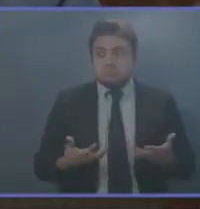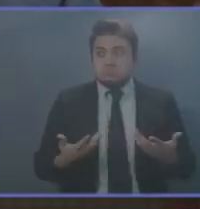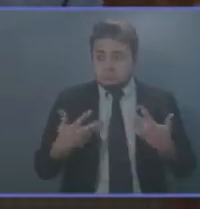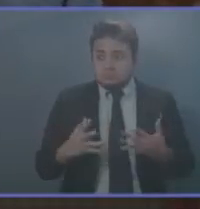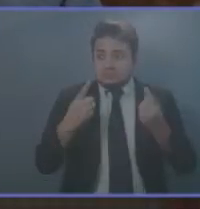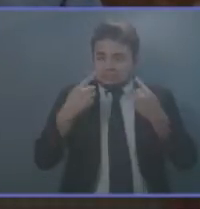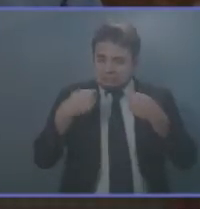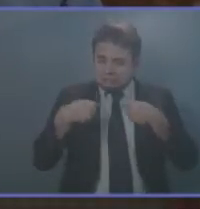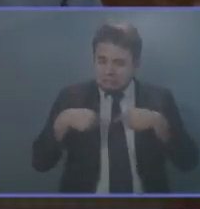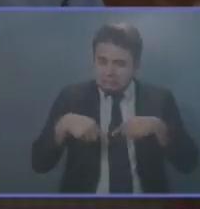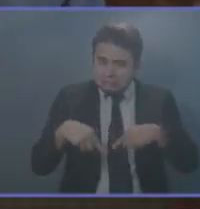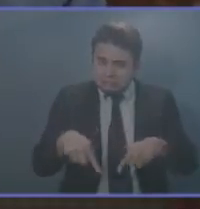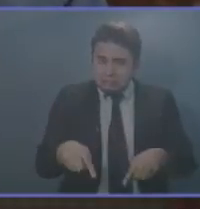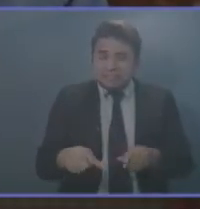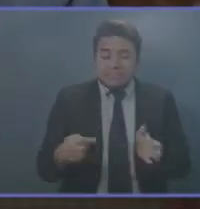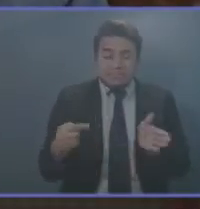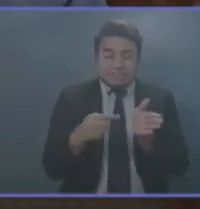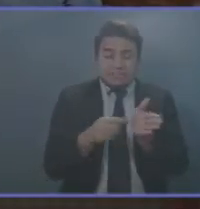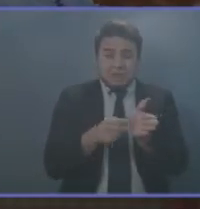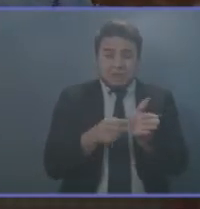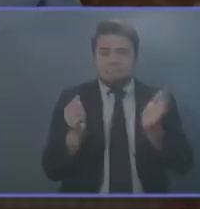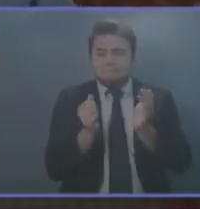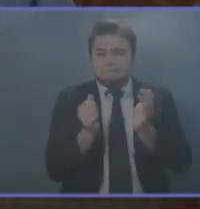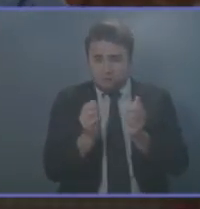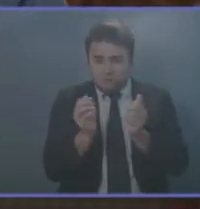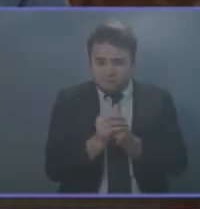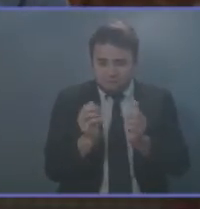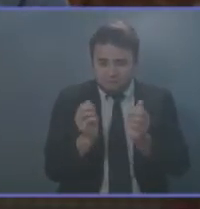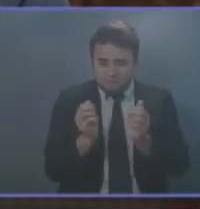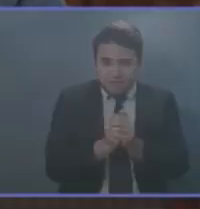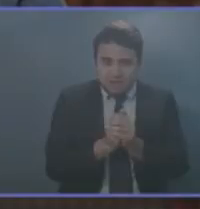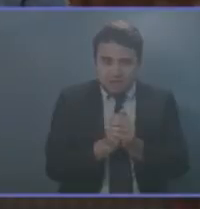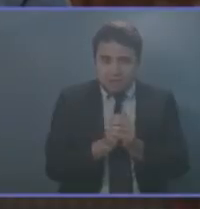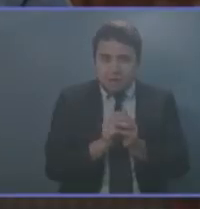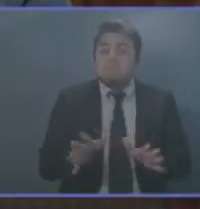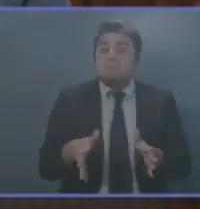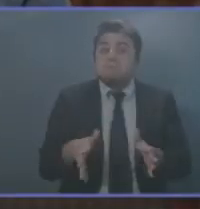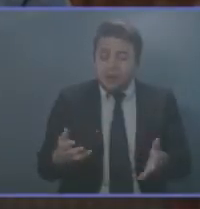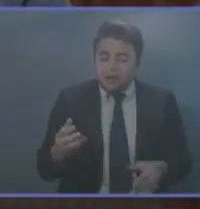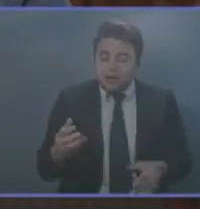de deudas agrarias y agropecuarias, y que